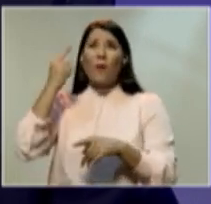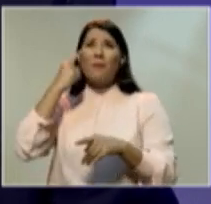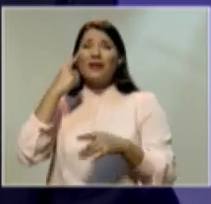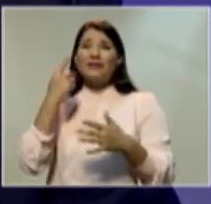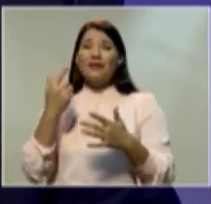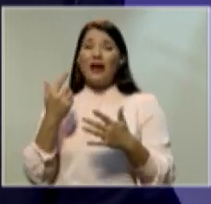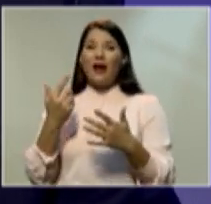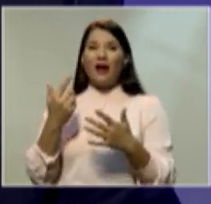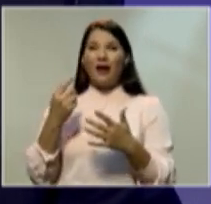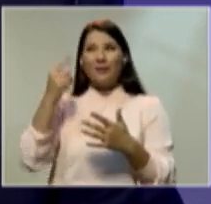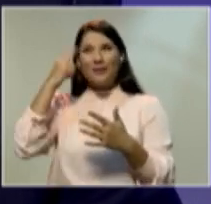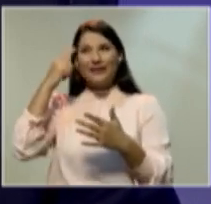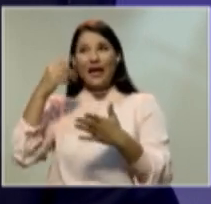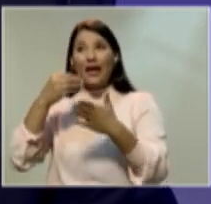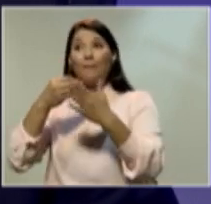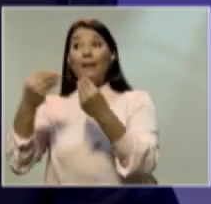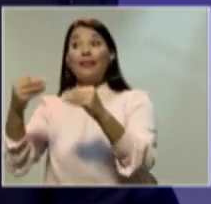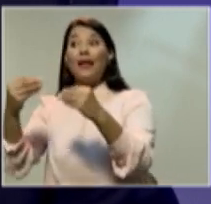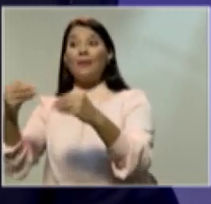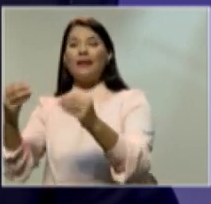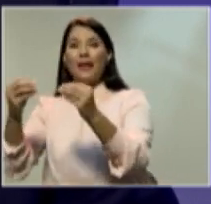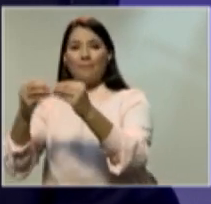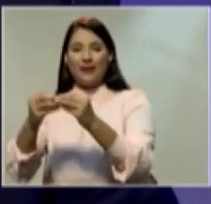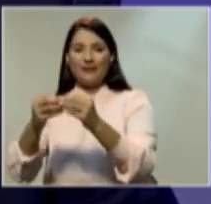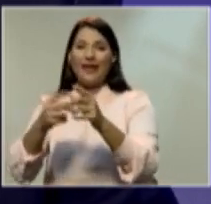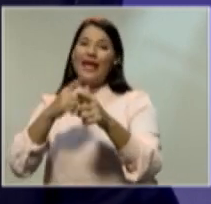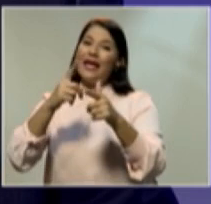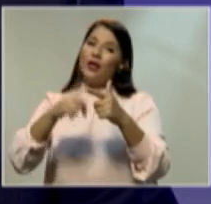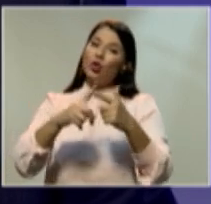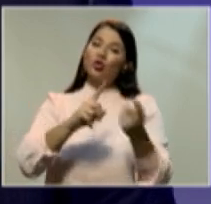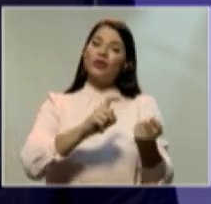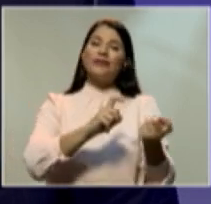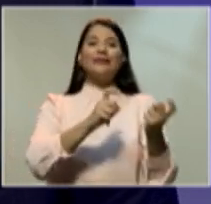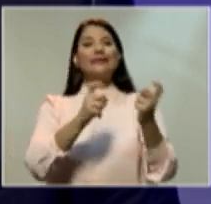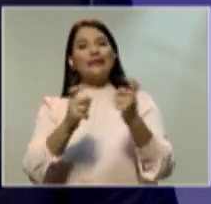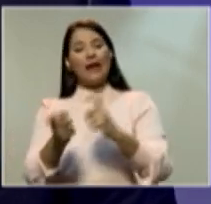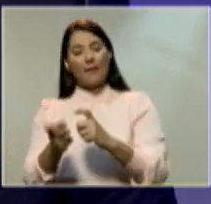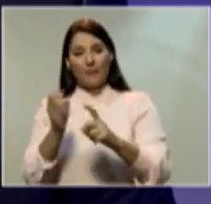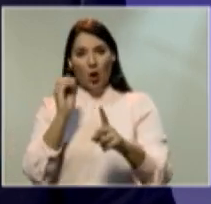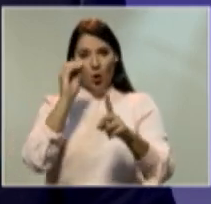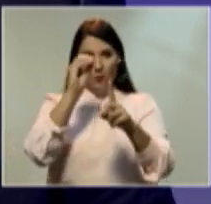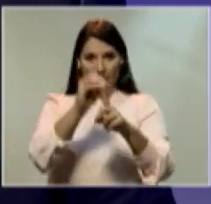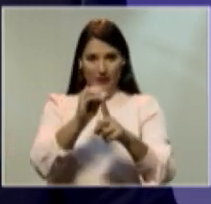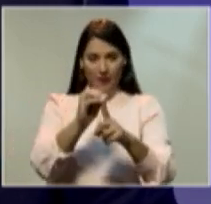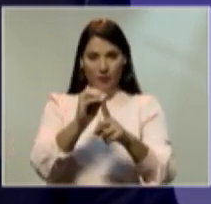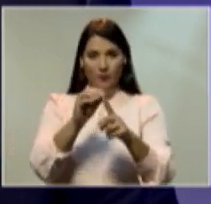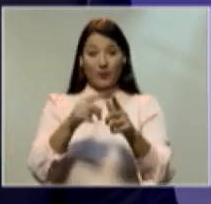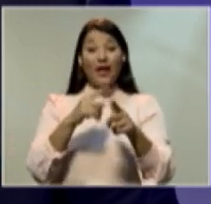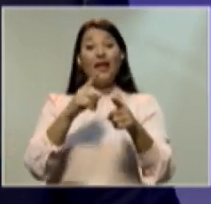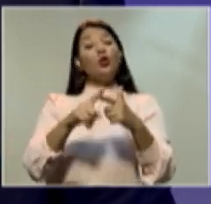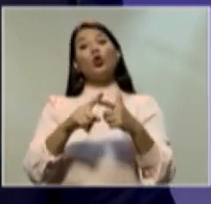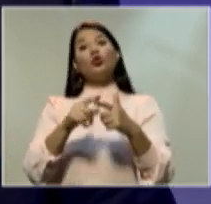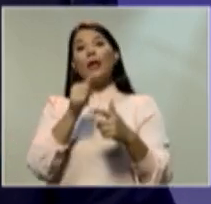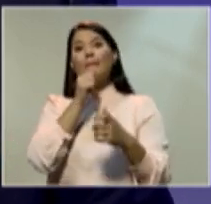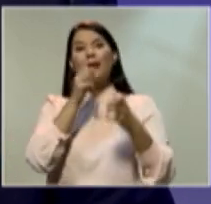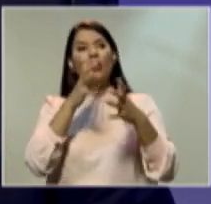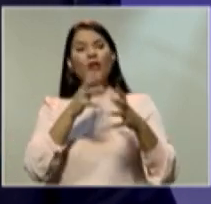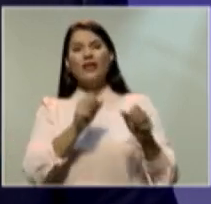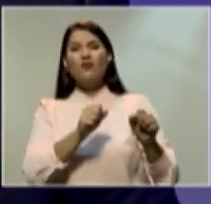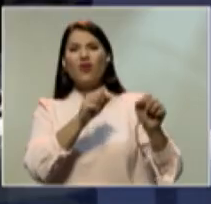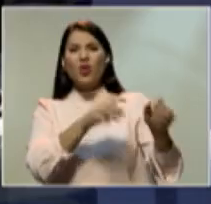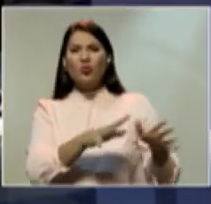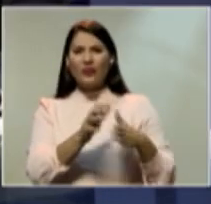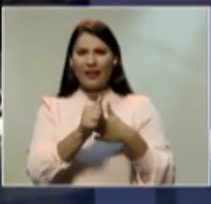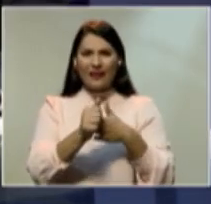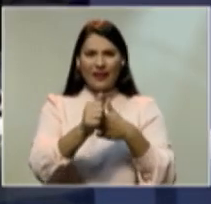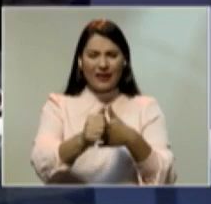elementos, hay una declinación de funciones de una élite, en este caso de los periodistas, que renuncian a dirigir